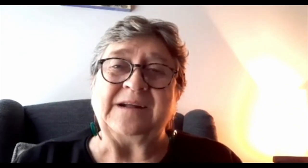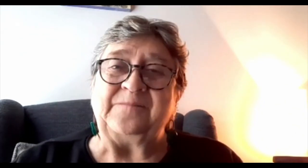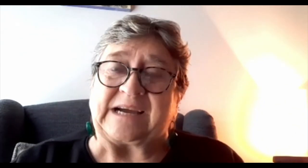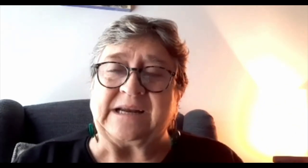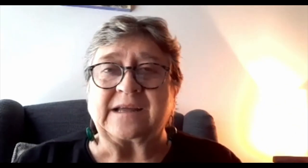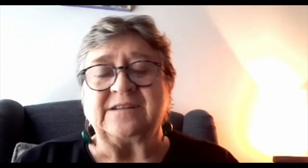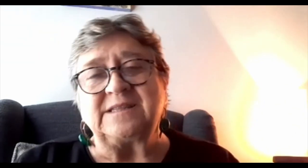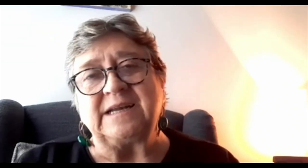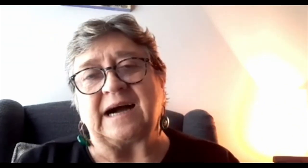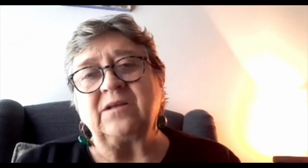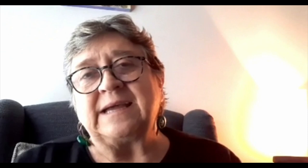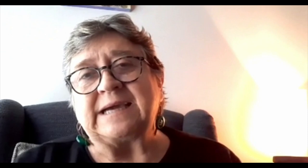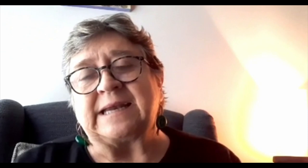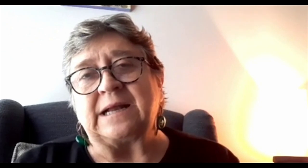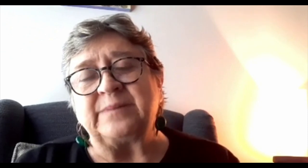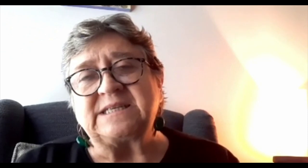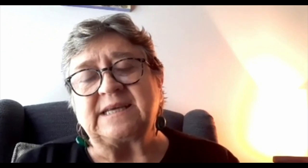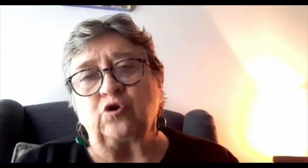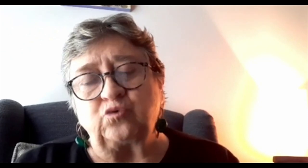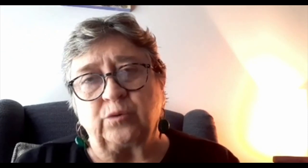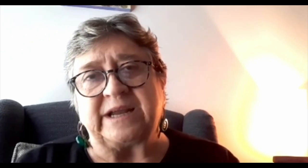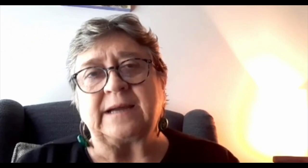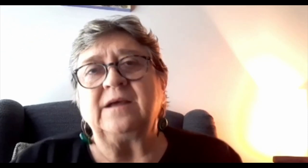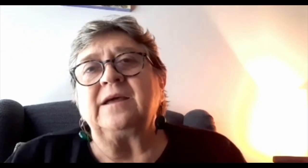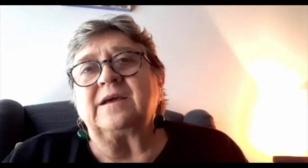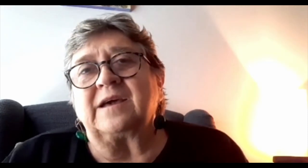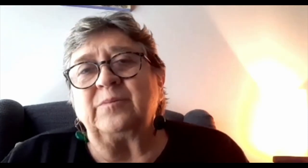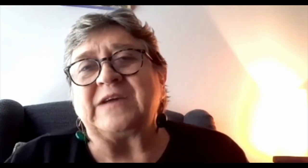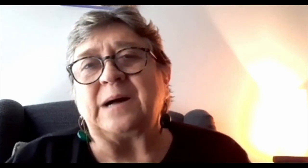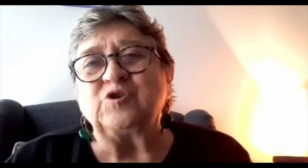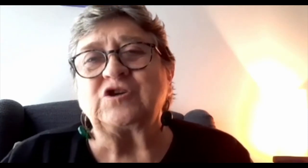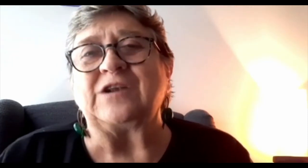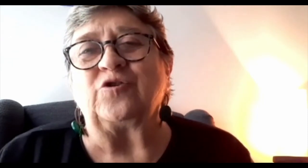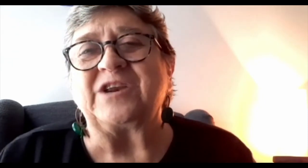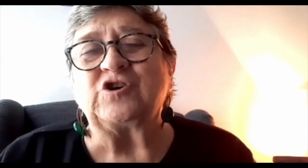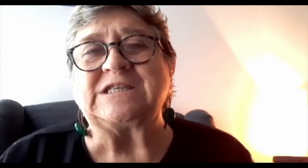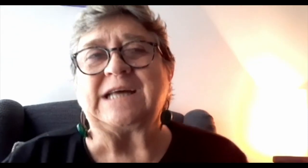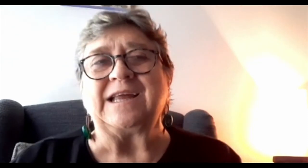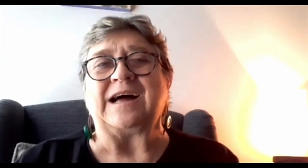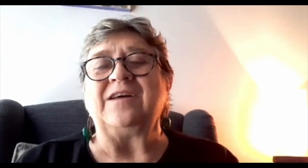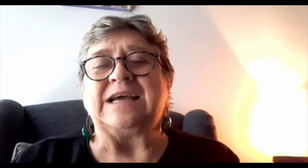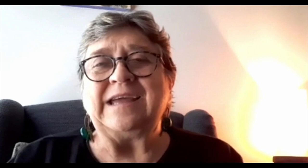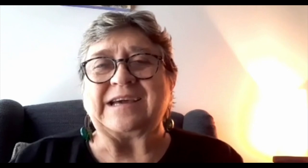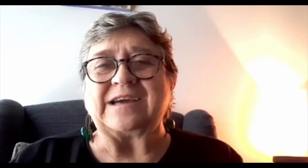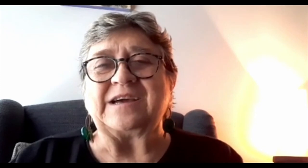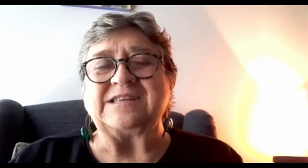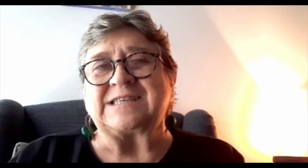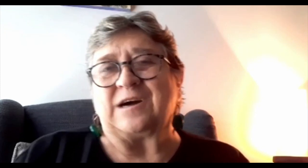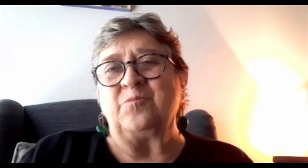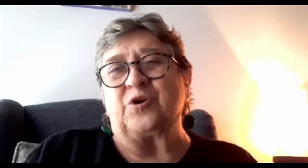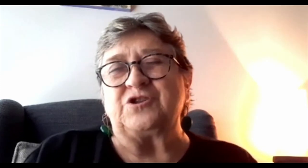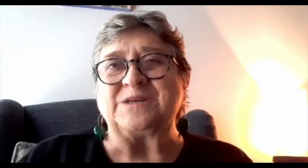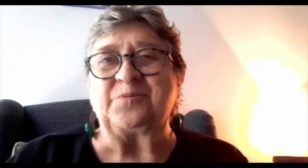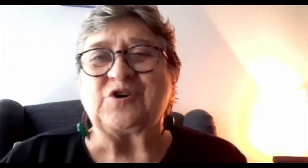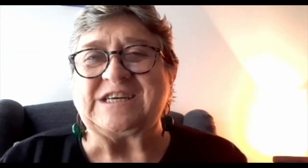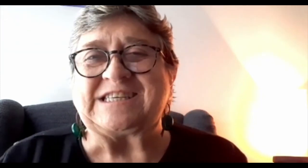también de que en Argentina, en el mes de octubre, digamos que el gobierno que salga sea